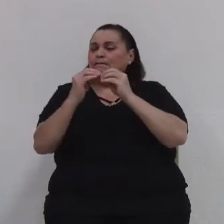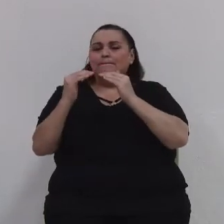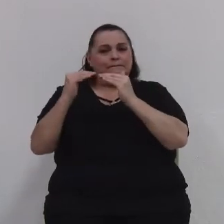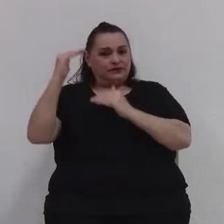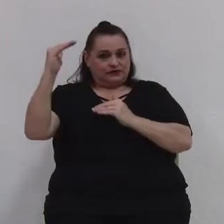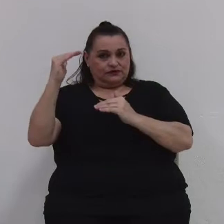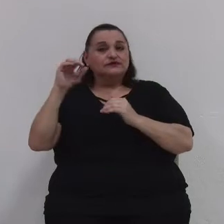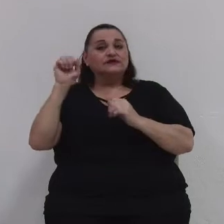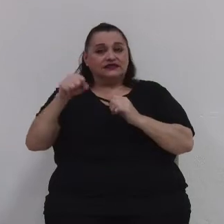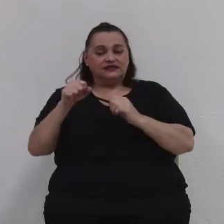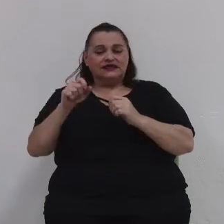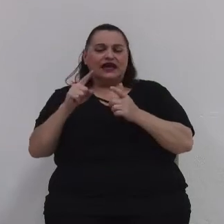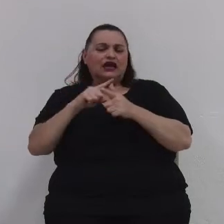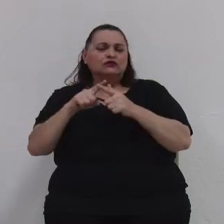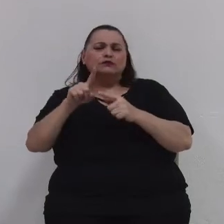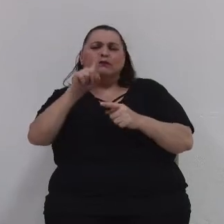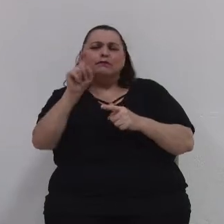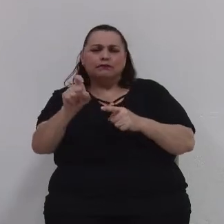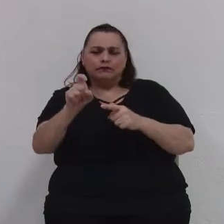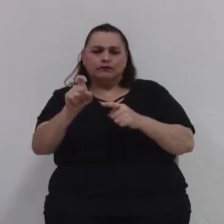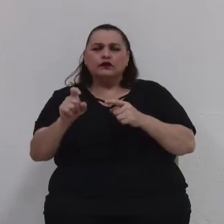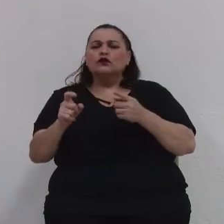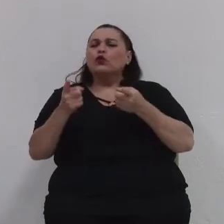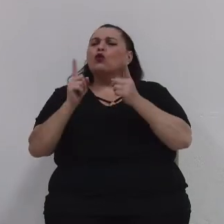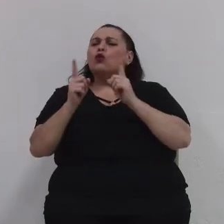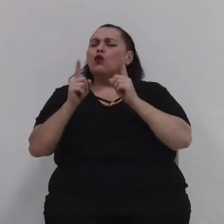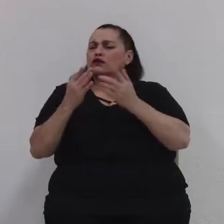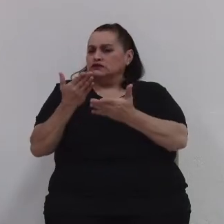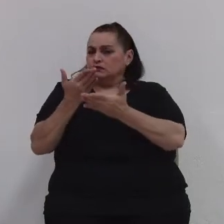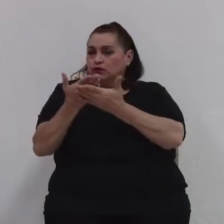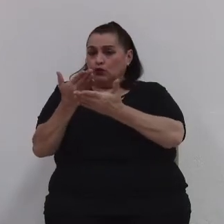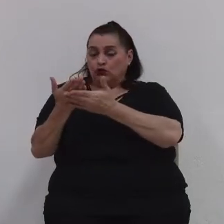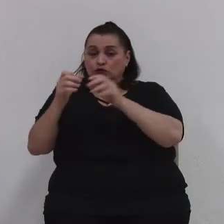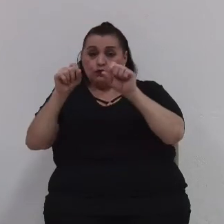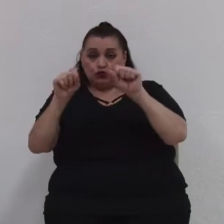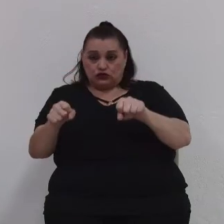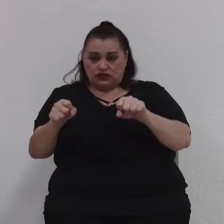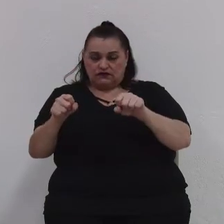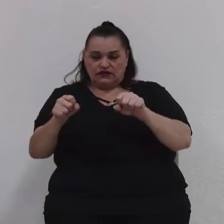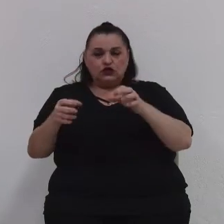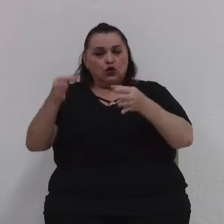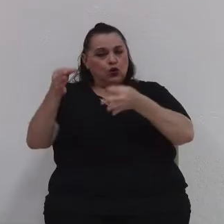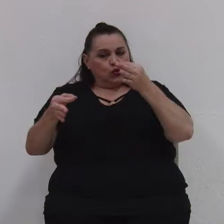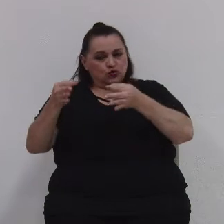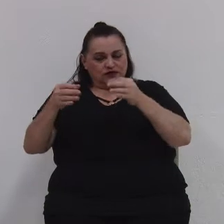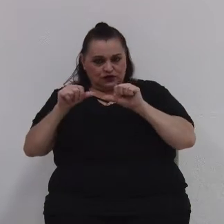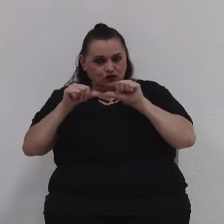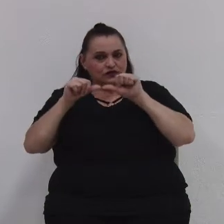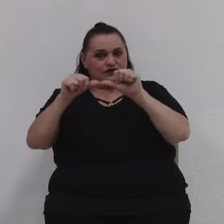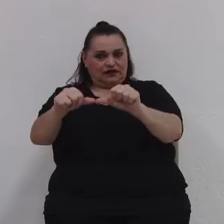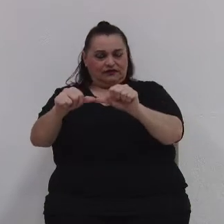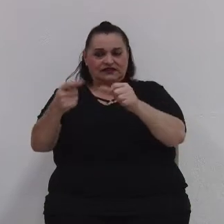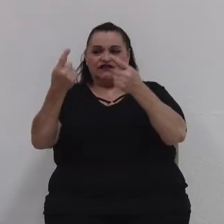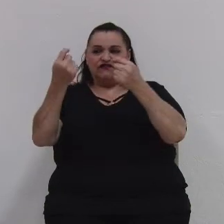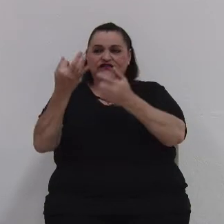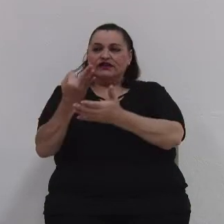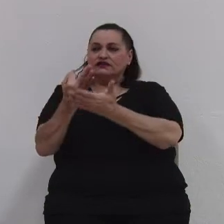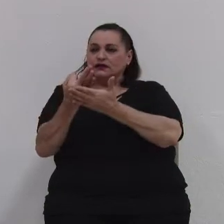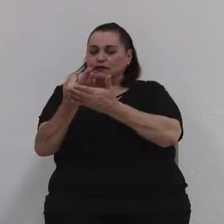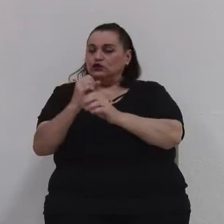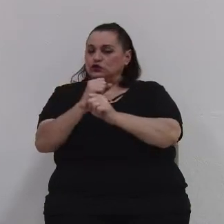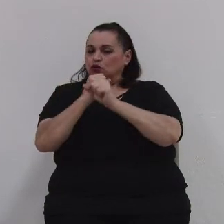mayores. La pregunta es, ¿cuáles serían propuestas posibles, justas y sostenibles de financiamiento de la seguridad